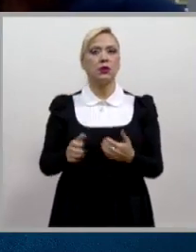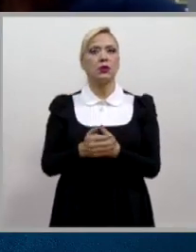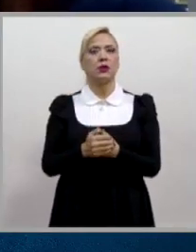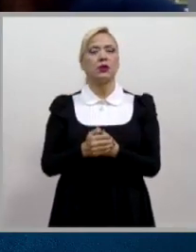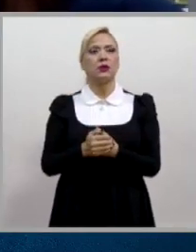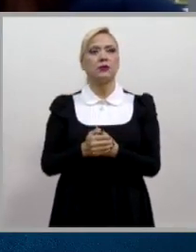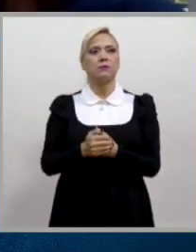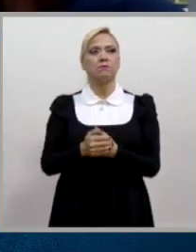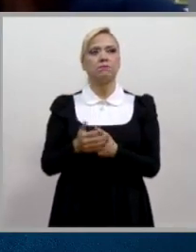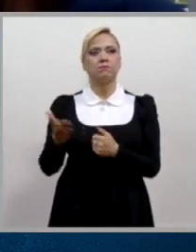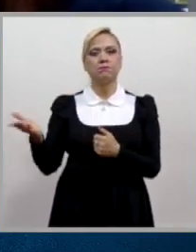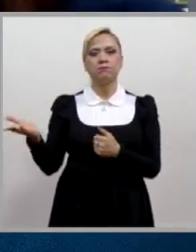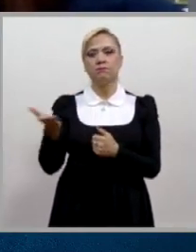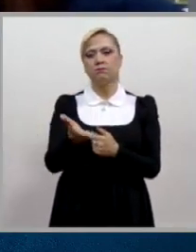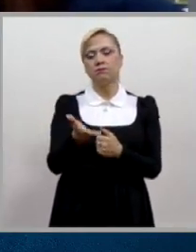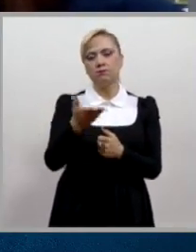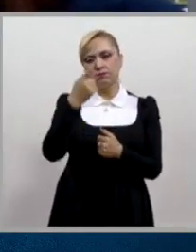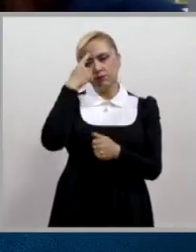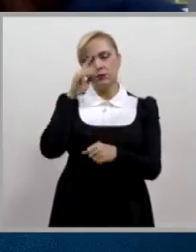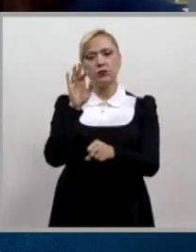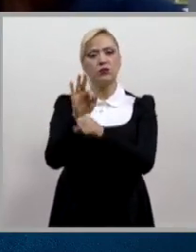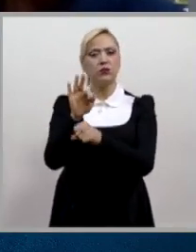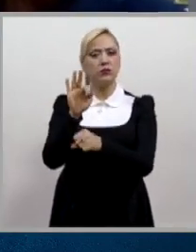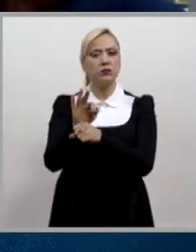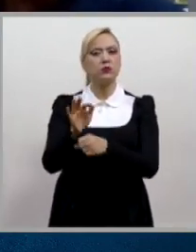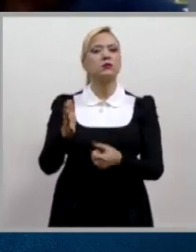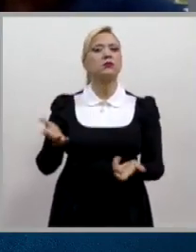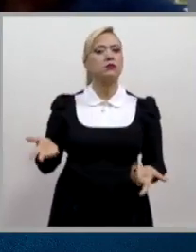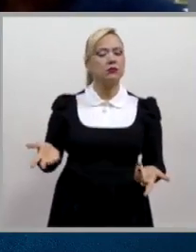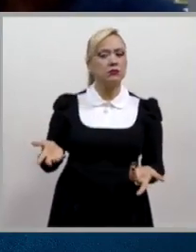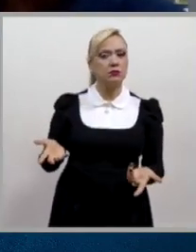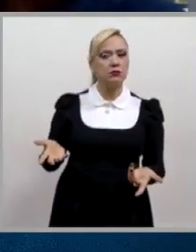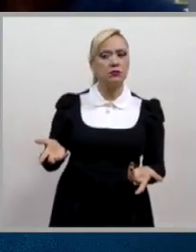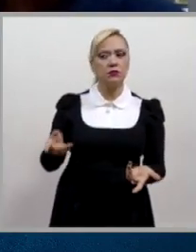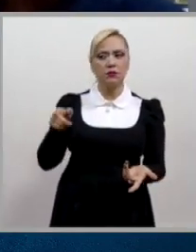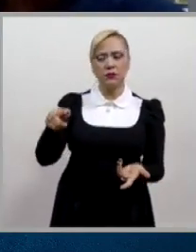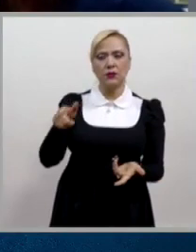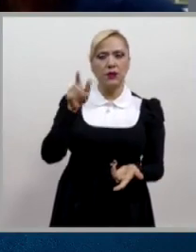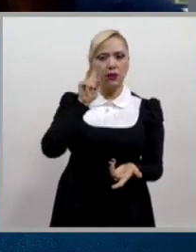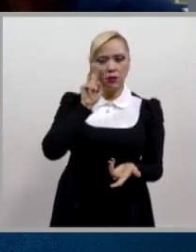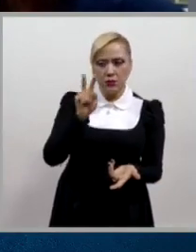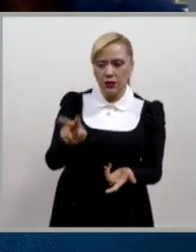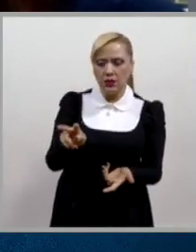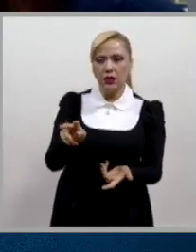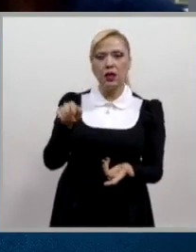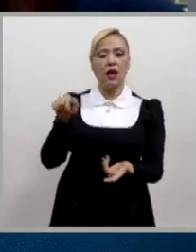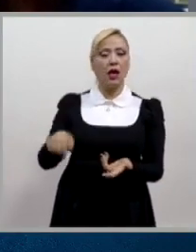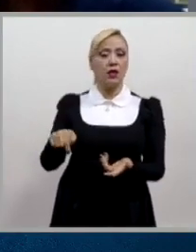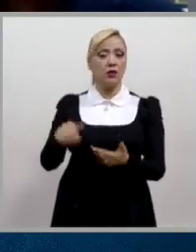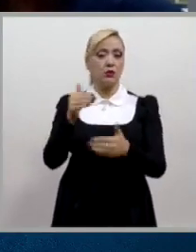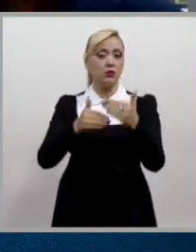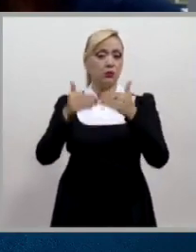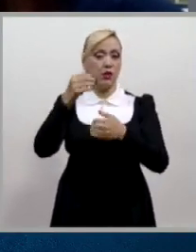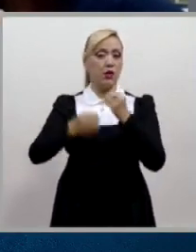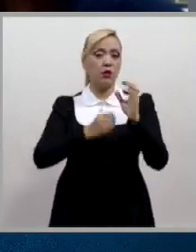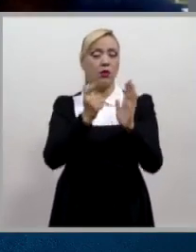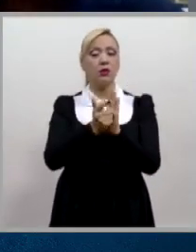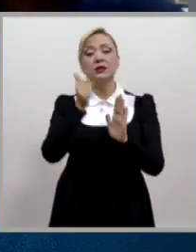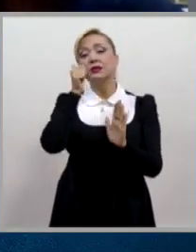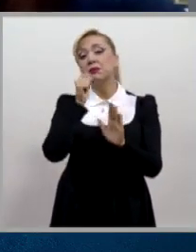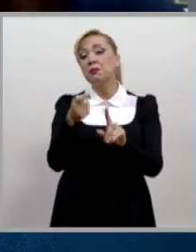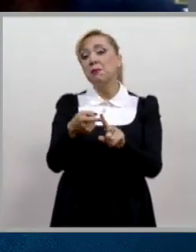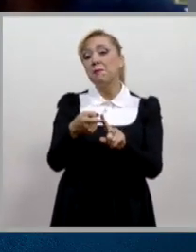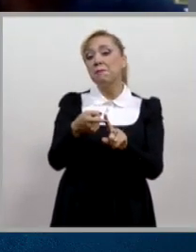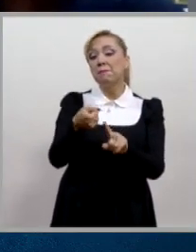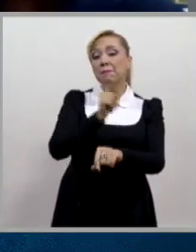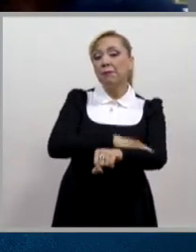de referencia para la protección judicial. No es casualidad que en ella siempre vamos a encontrar que la Suprema Corte hace un análisis de